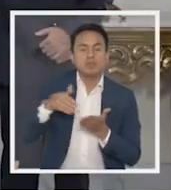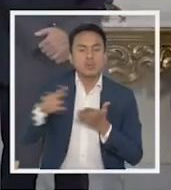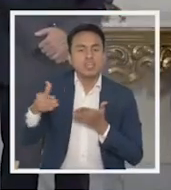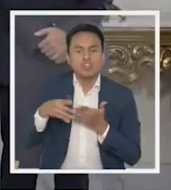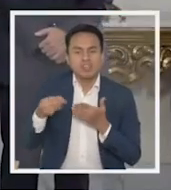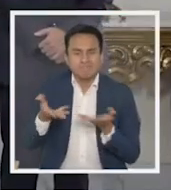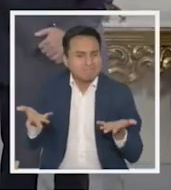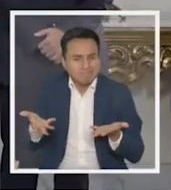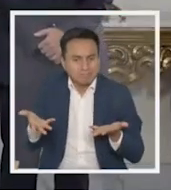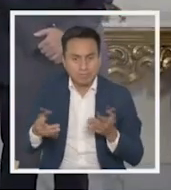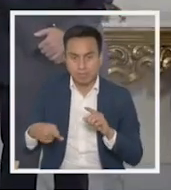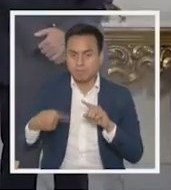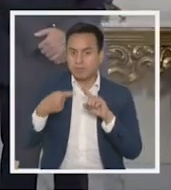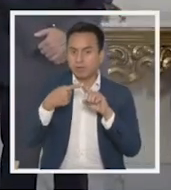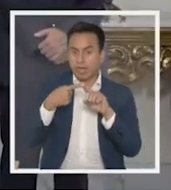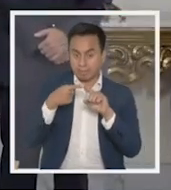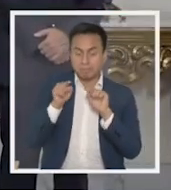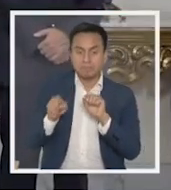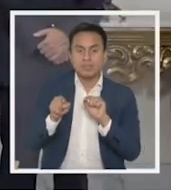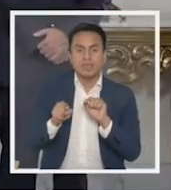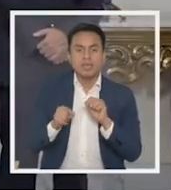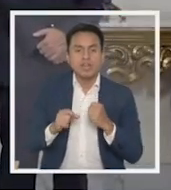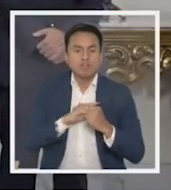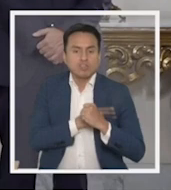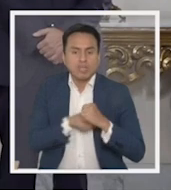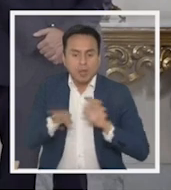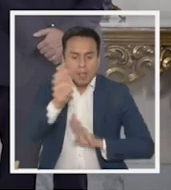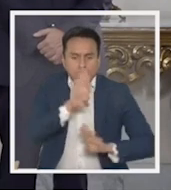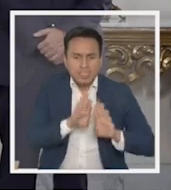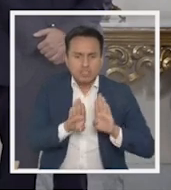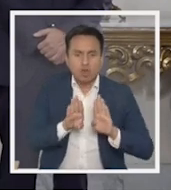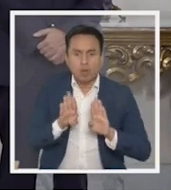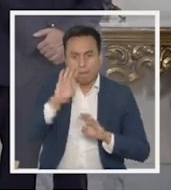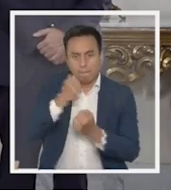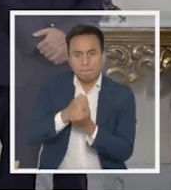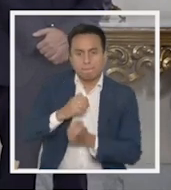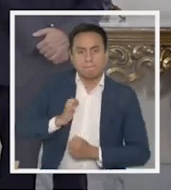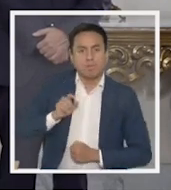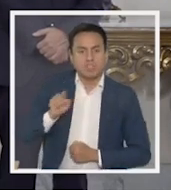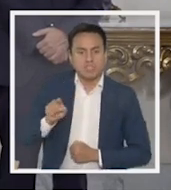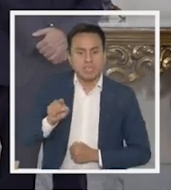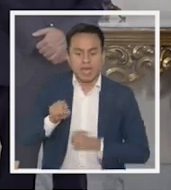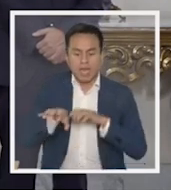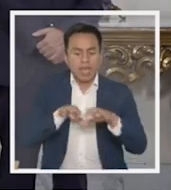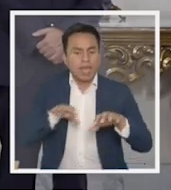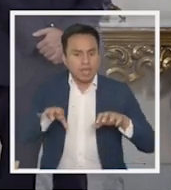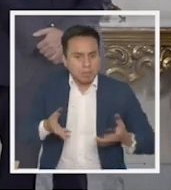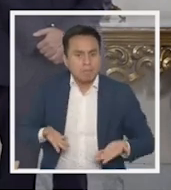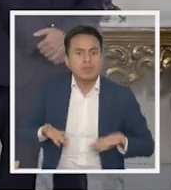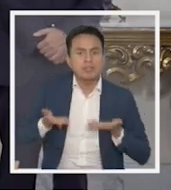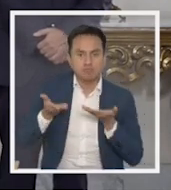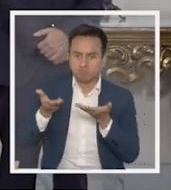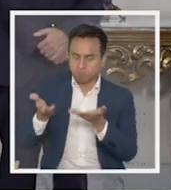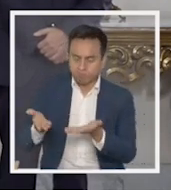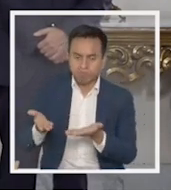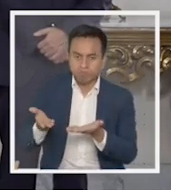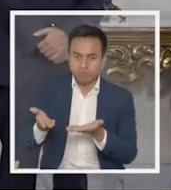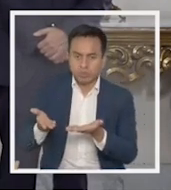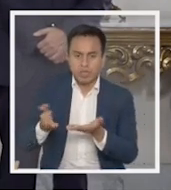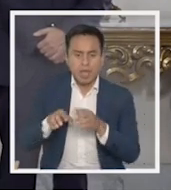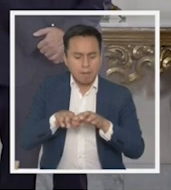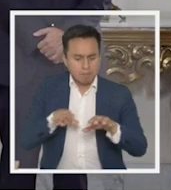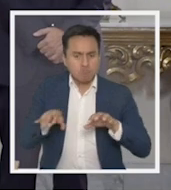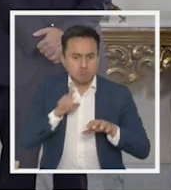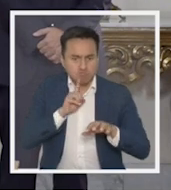protección a la policía con equipamiento y material más seguro. En materia